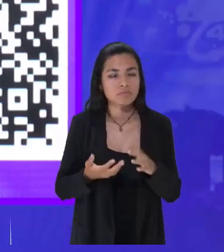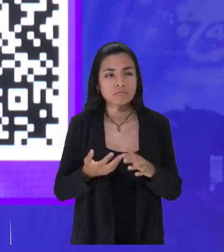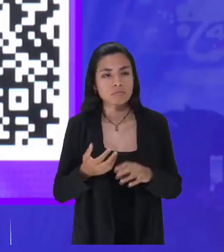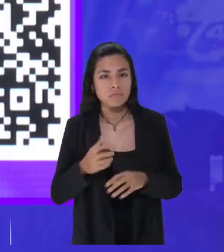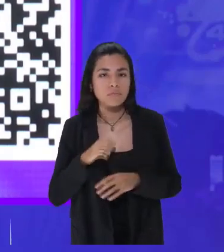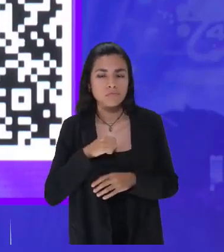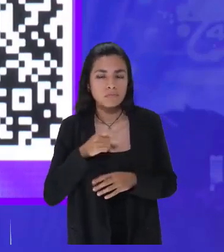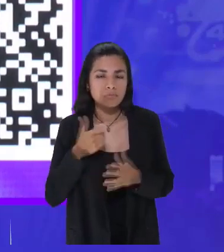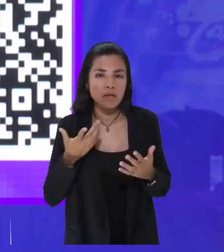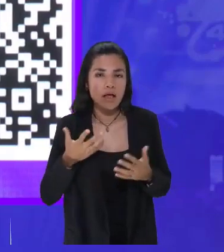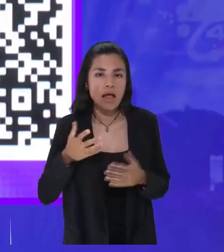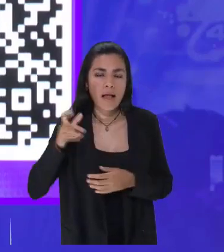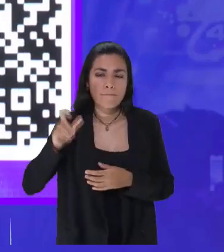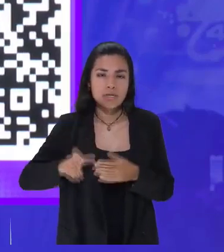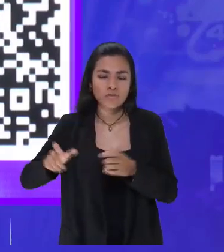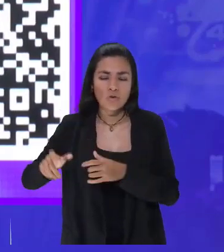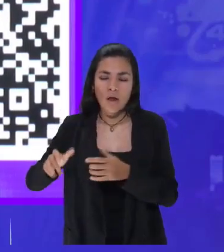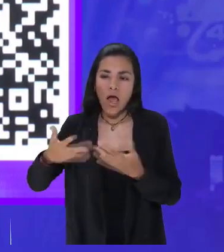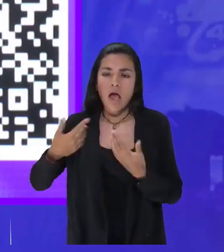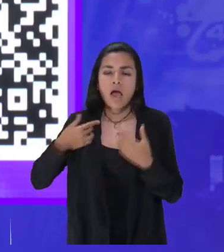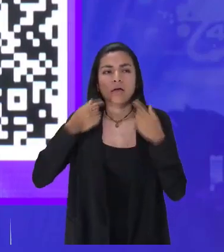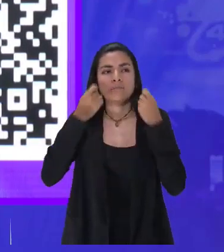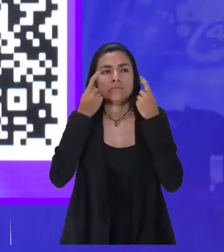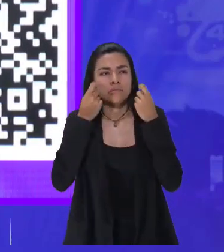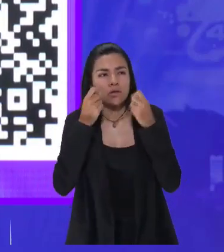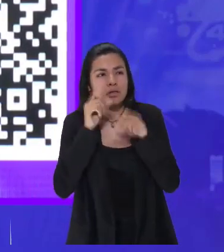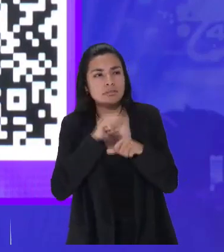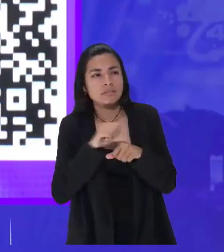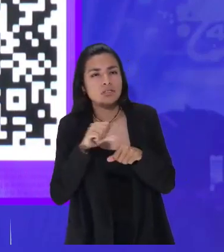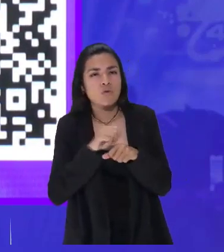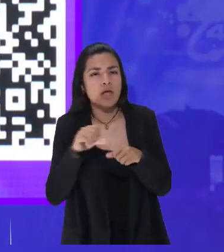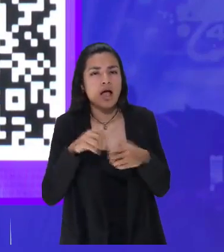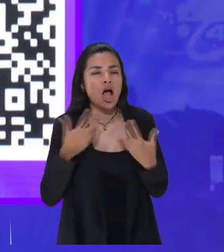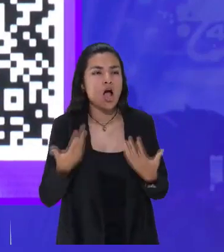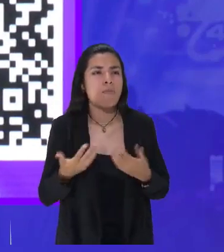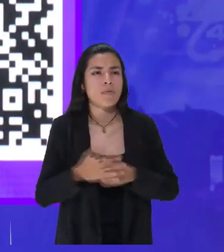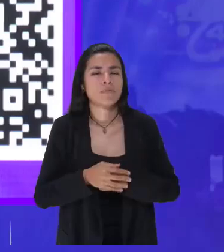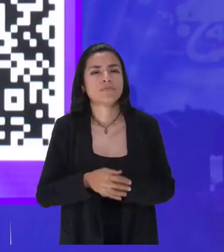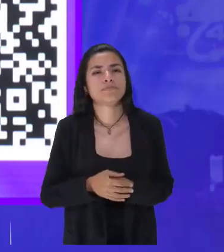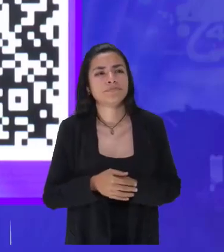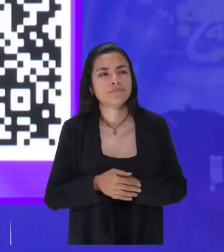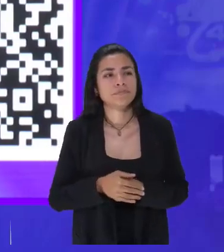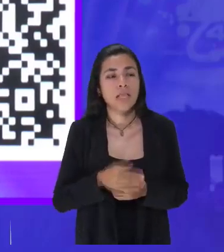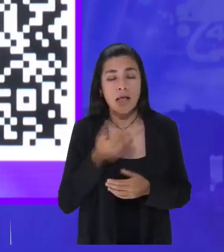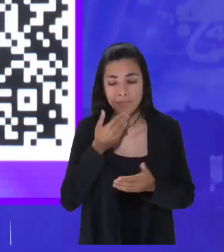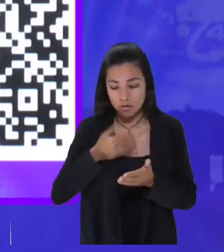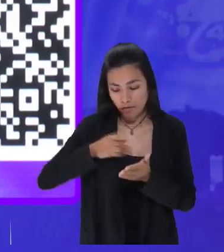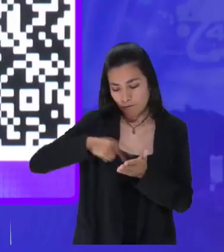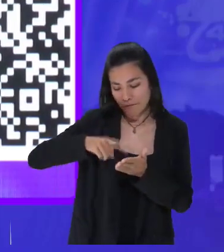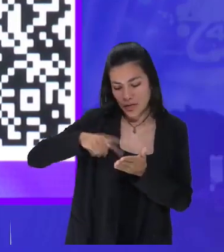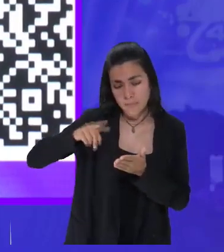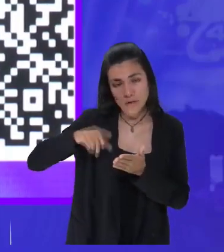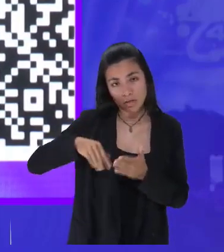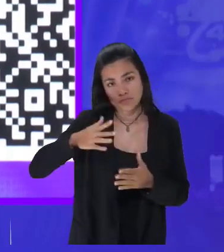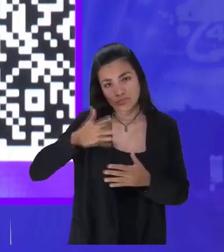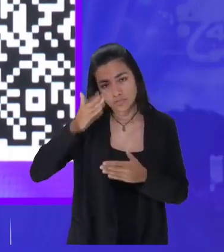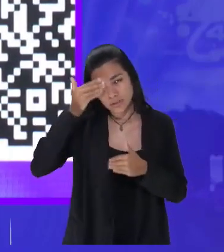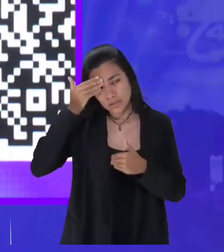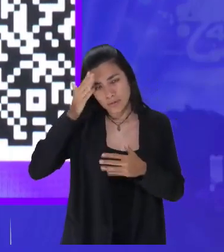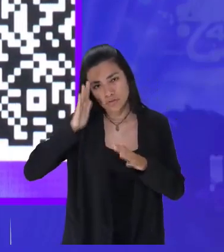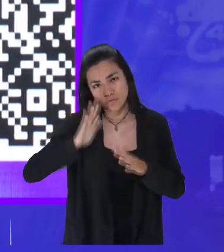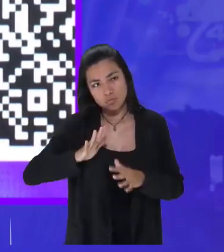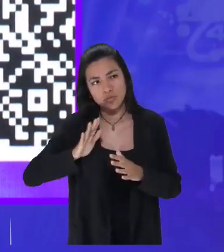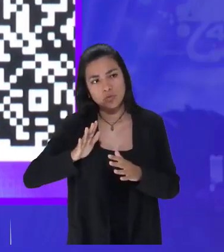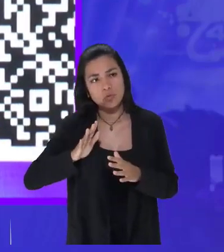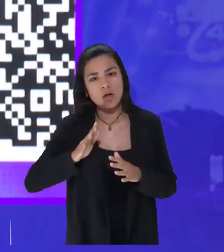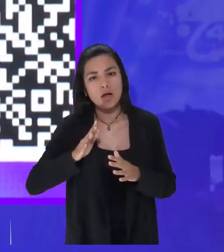el paciente viendo cómo va a hacer su cirugía, no hay mejor entrenamiento. O sea, si un paciente no te firma el consentimiento informado después de haber visto esto,